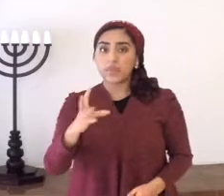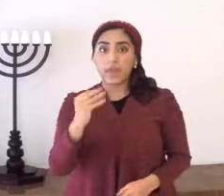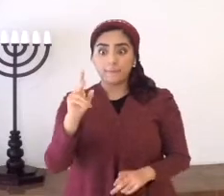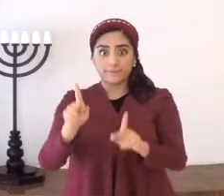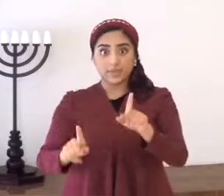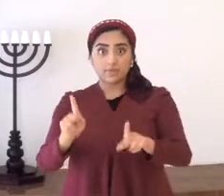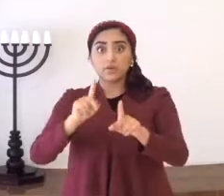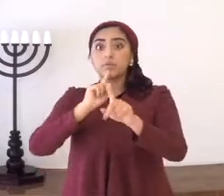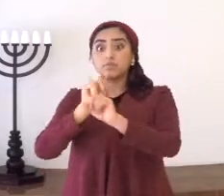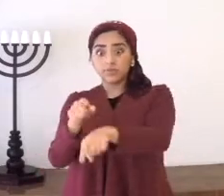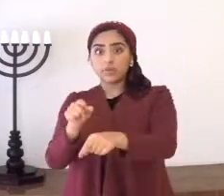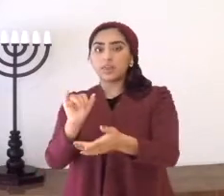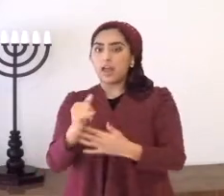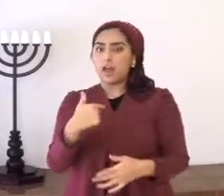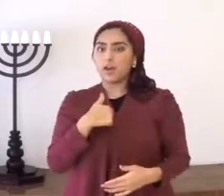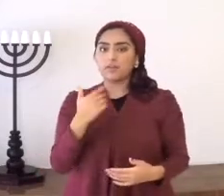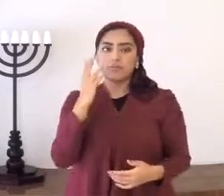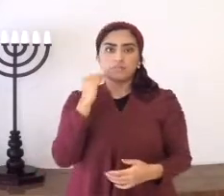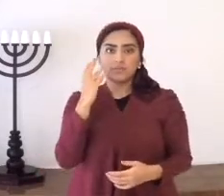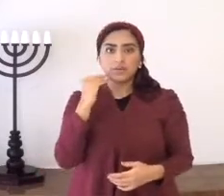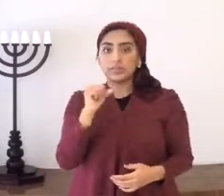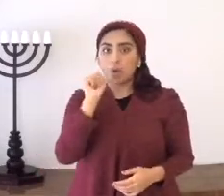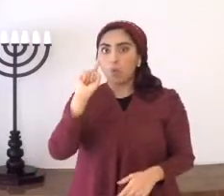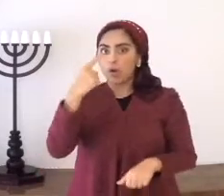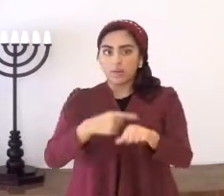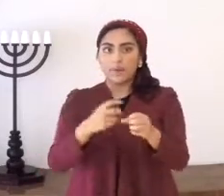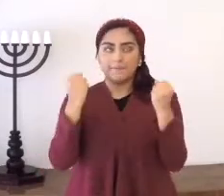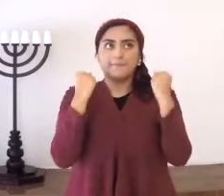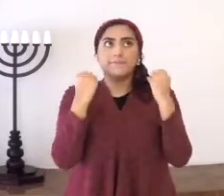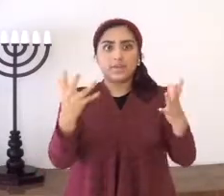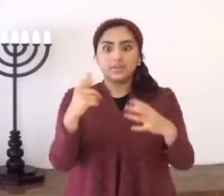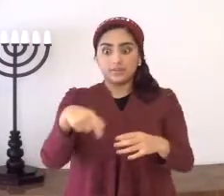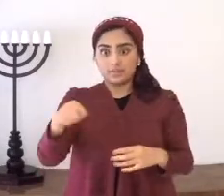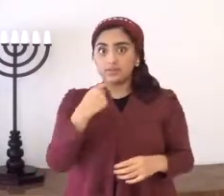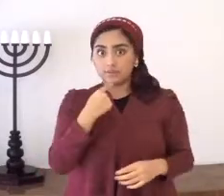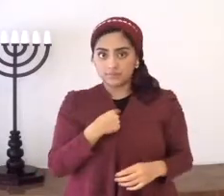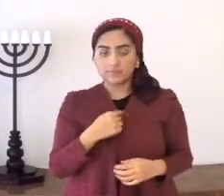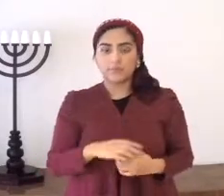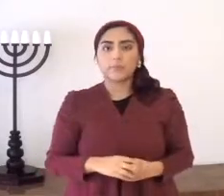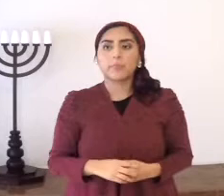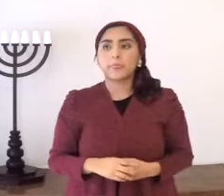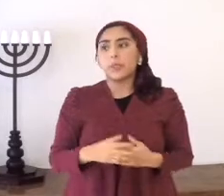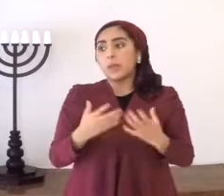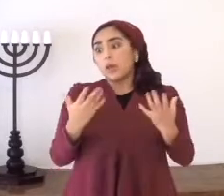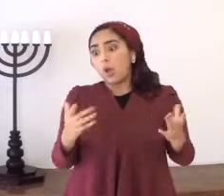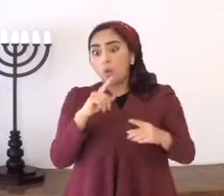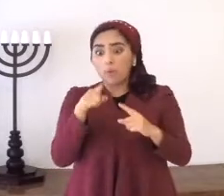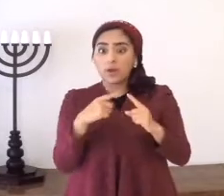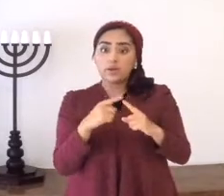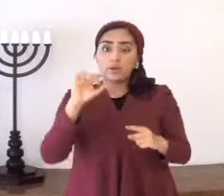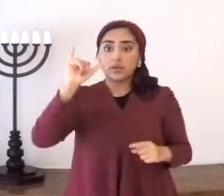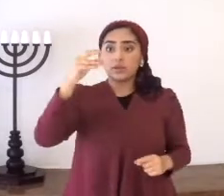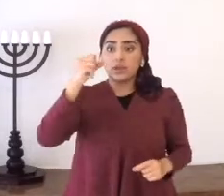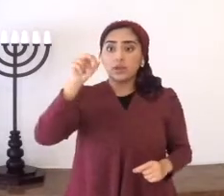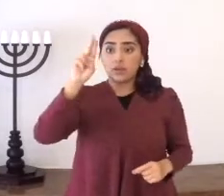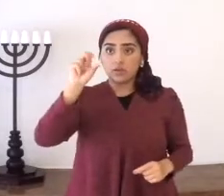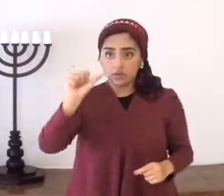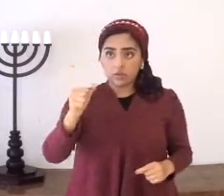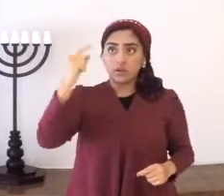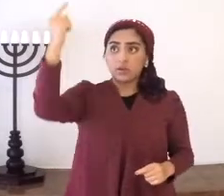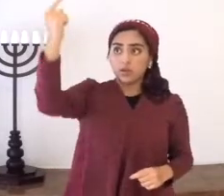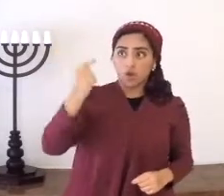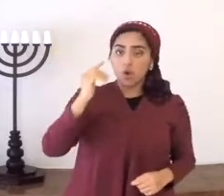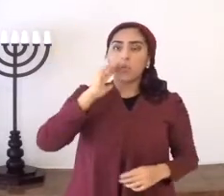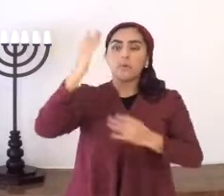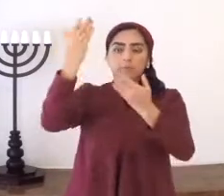Elohim? Y la contestación que yo he tenido, no una sino muchas veces, es esta: bueno, cuando